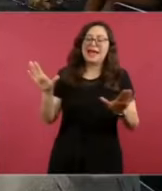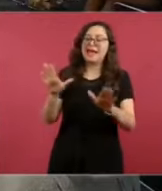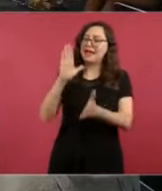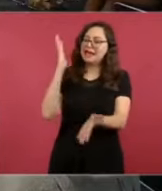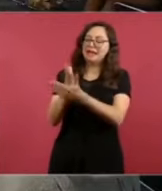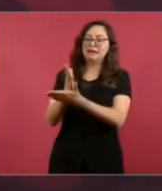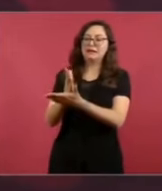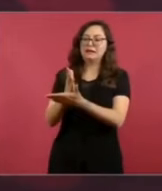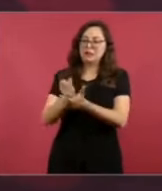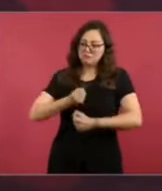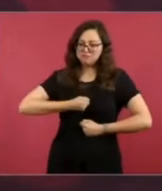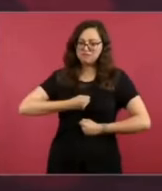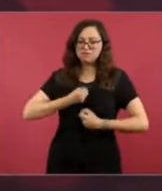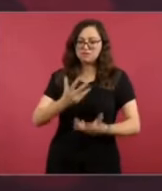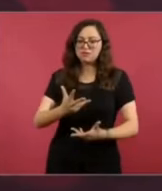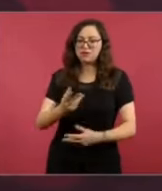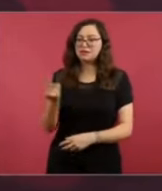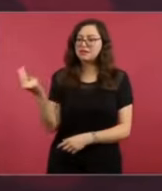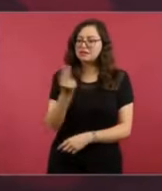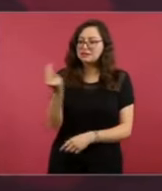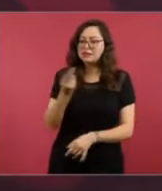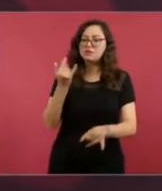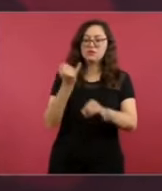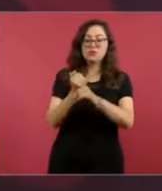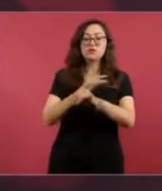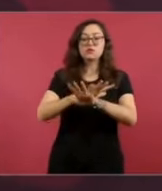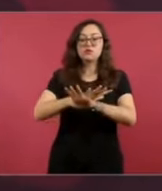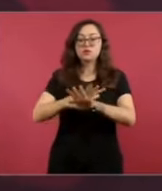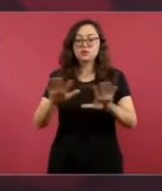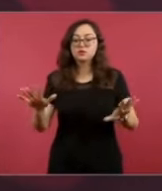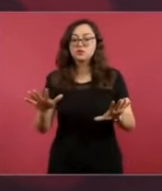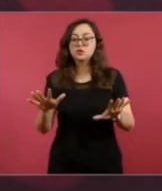que nos ayuden y que tengan confianza que